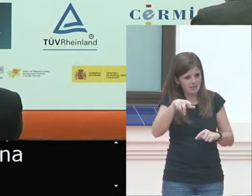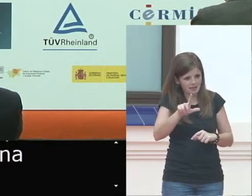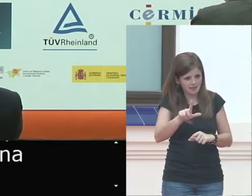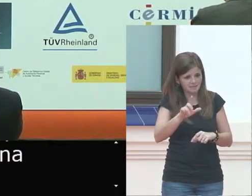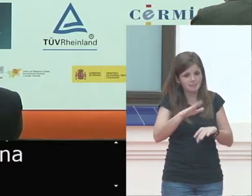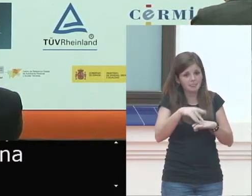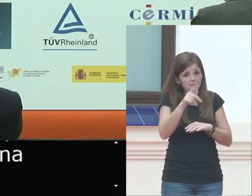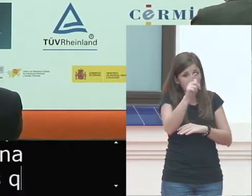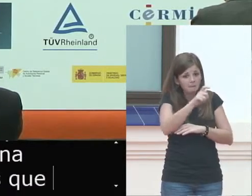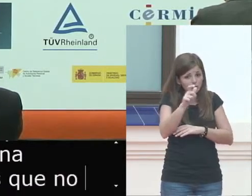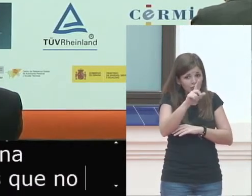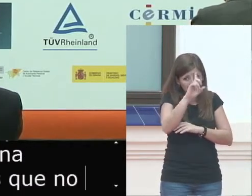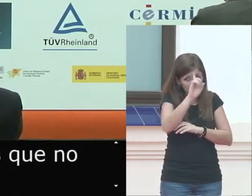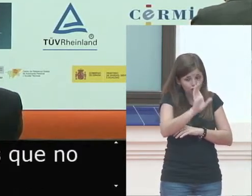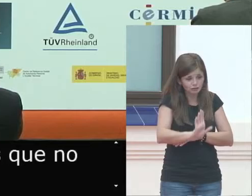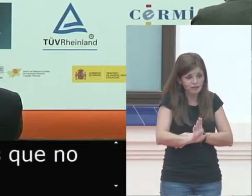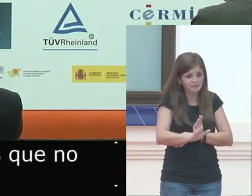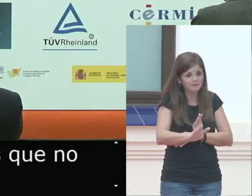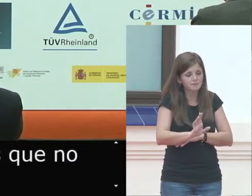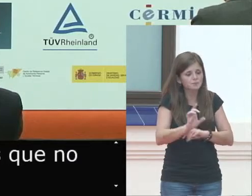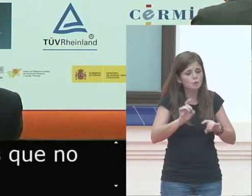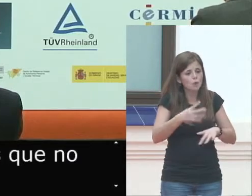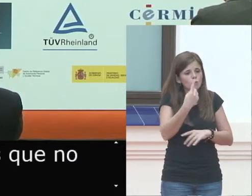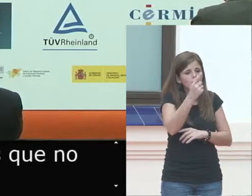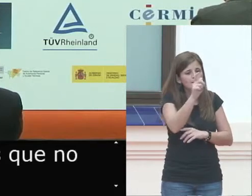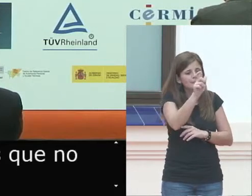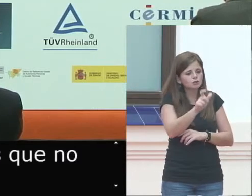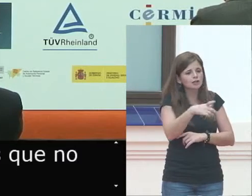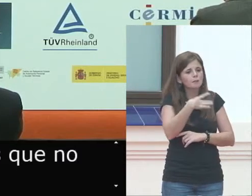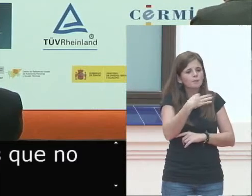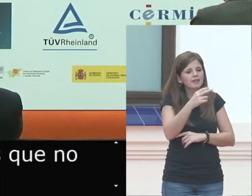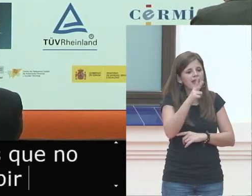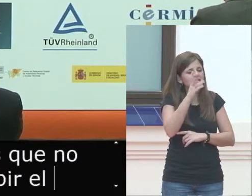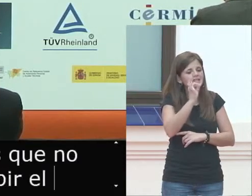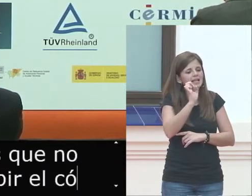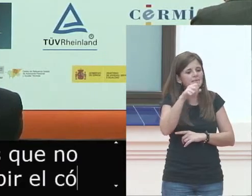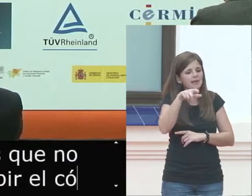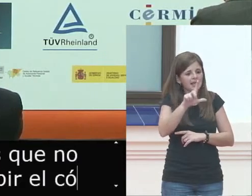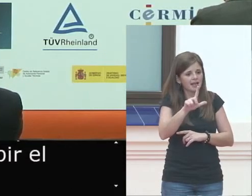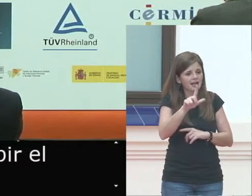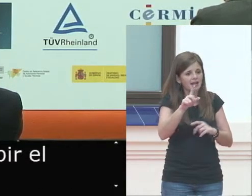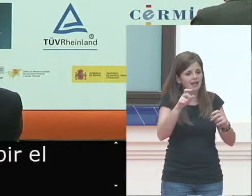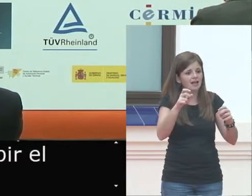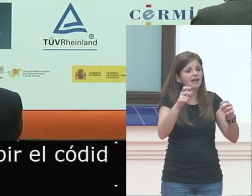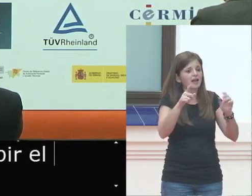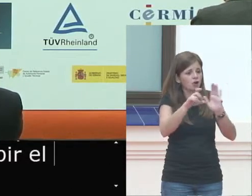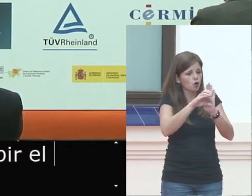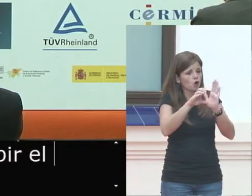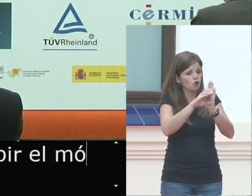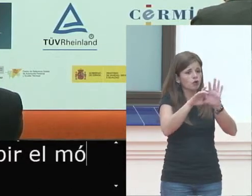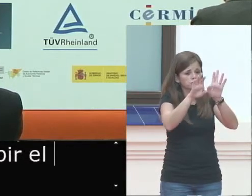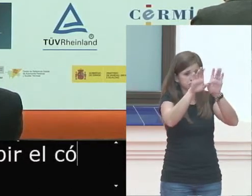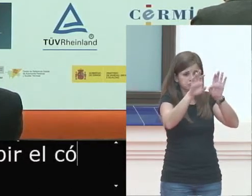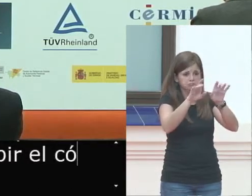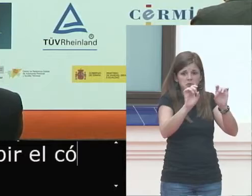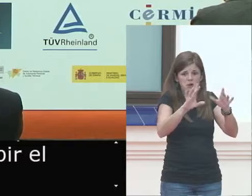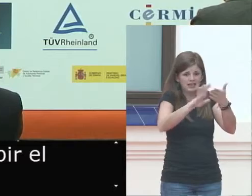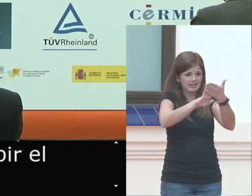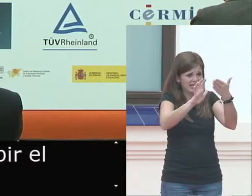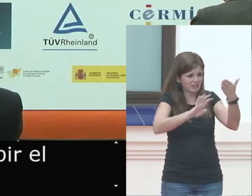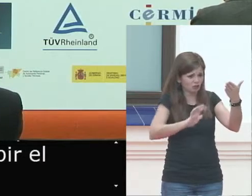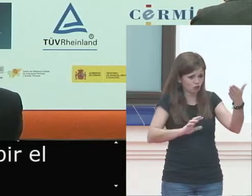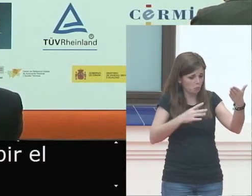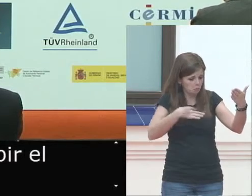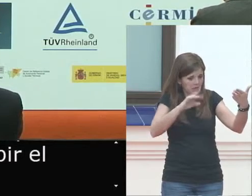saben, cualquier persona puede escribir el código HTML en texto. Es un texto que puedes